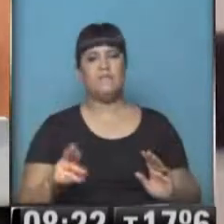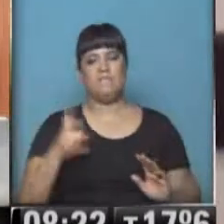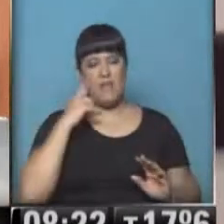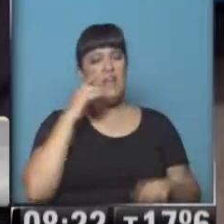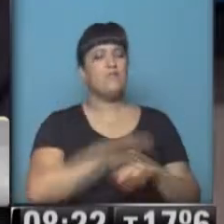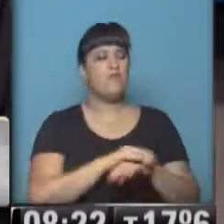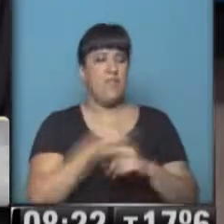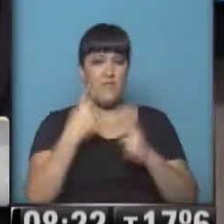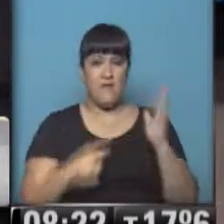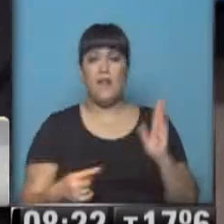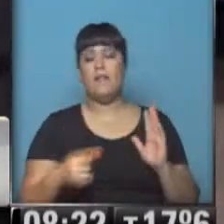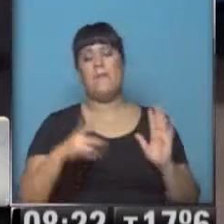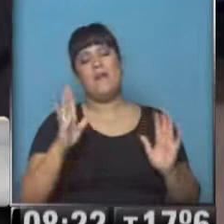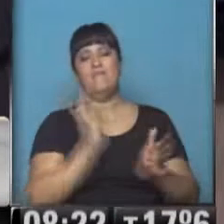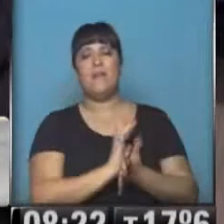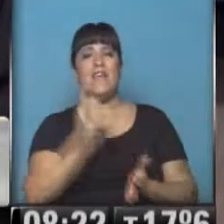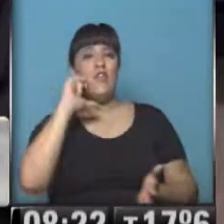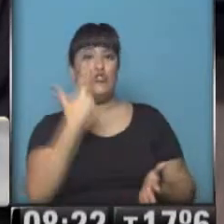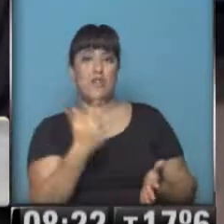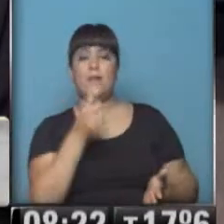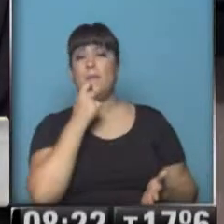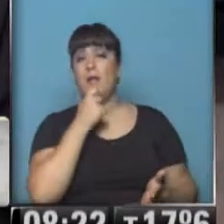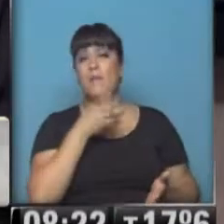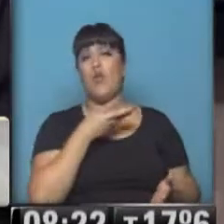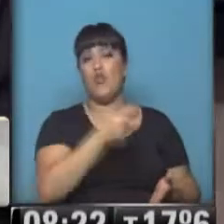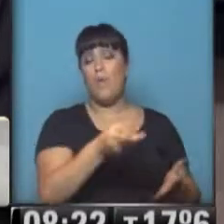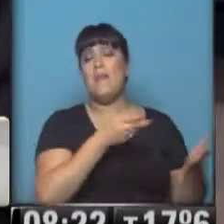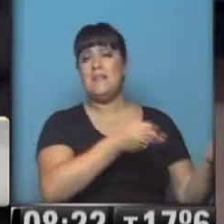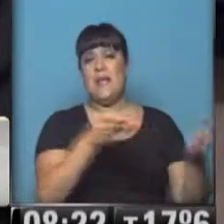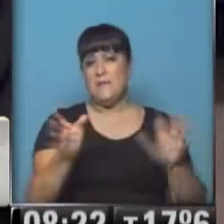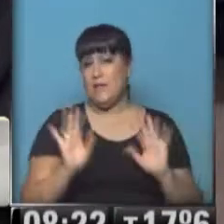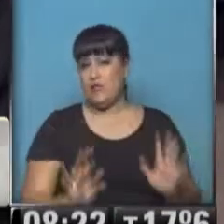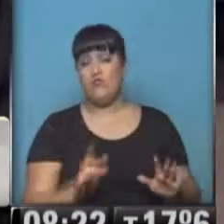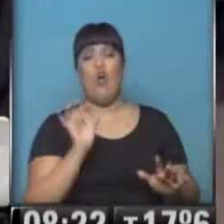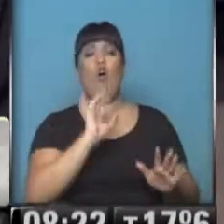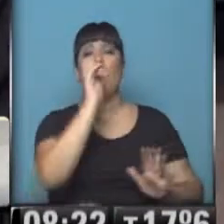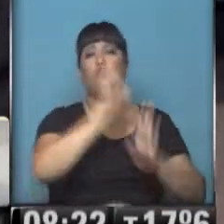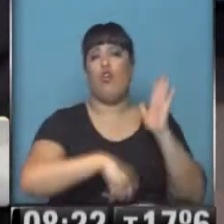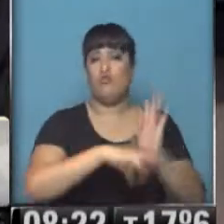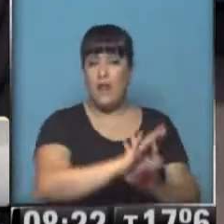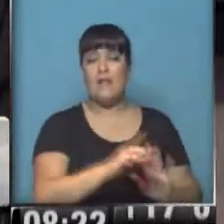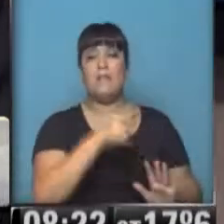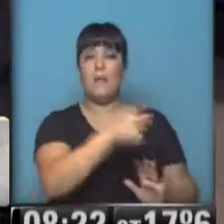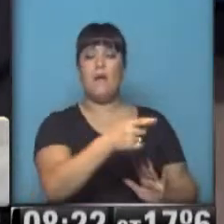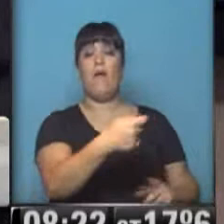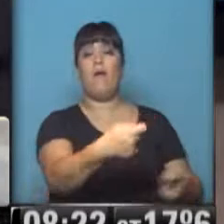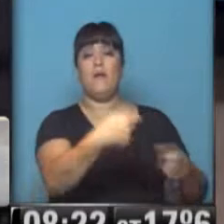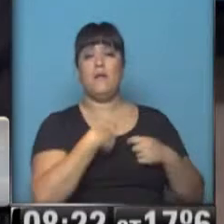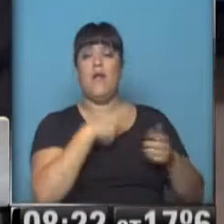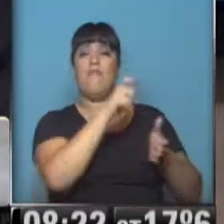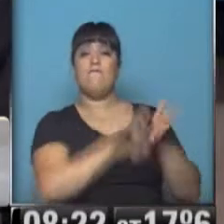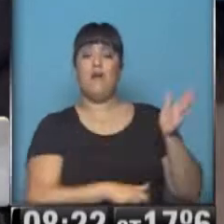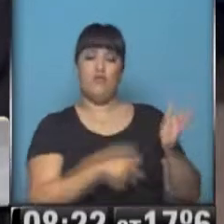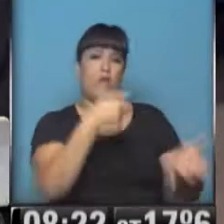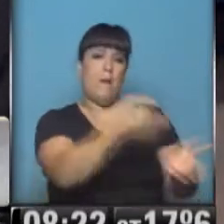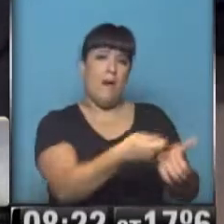en el caso más inocente alguien que compra un servicio o contrata un servicio en una persona de esa persona entre una factura por el servicio se la